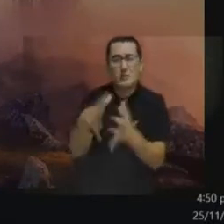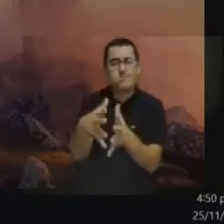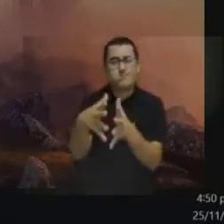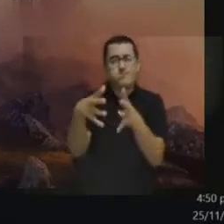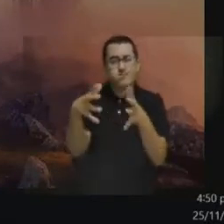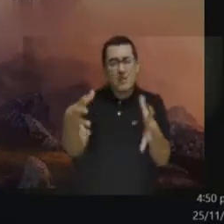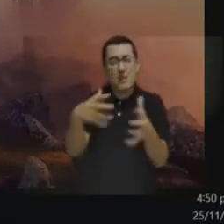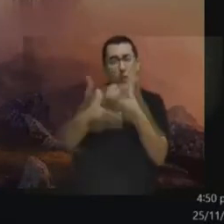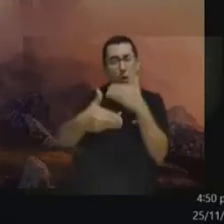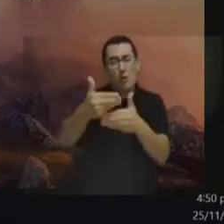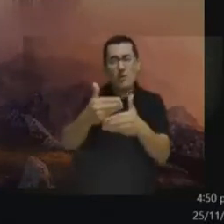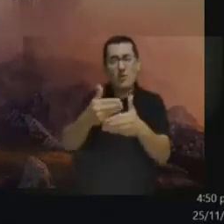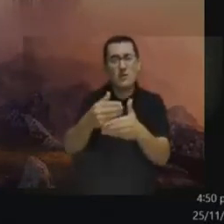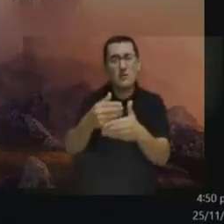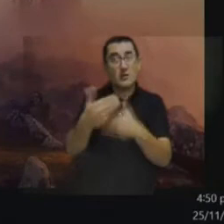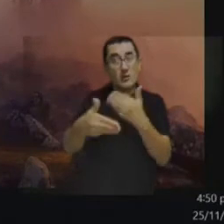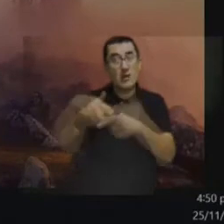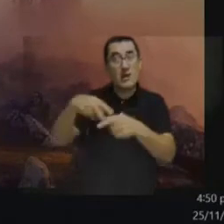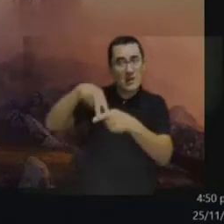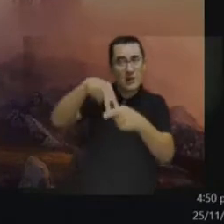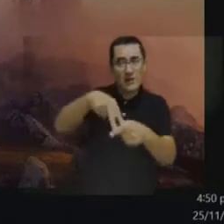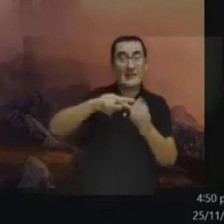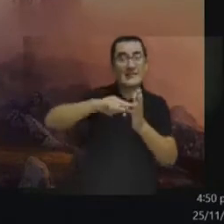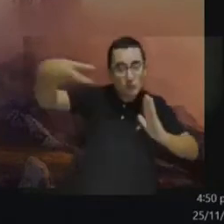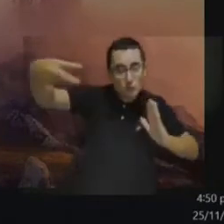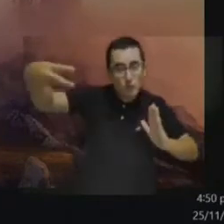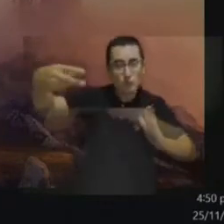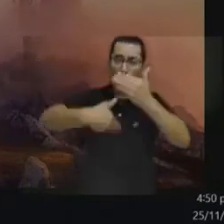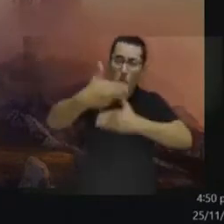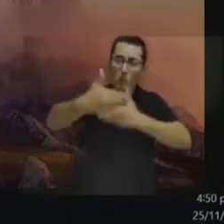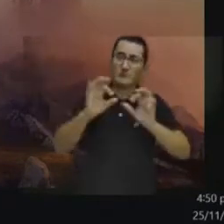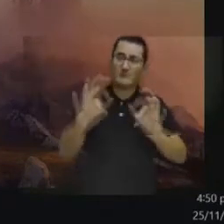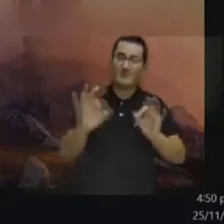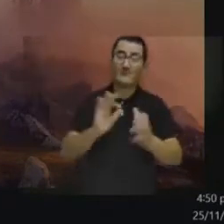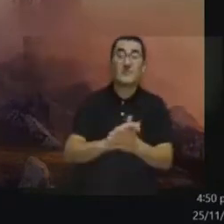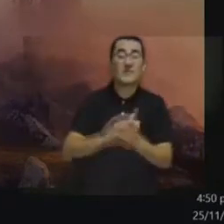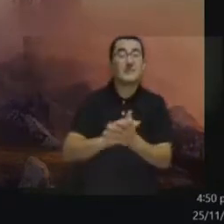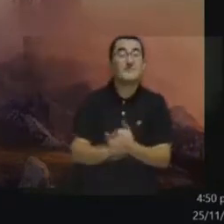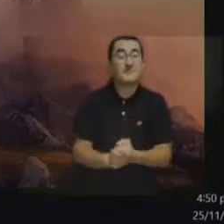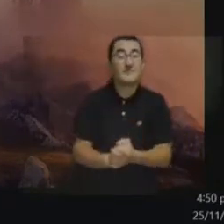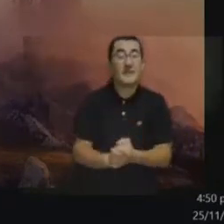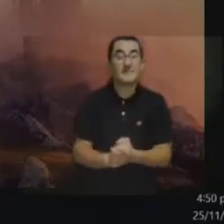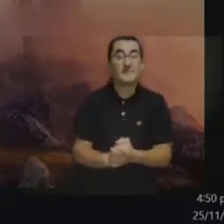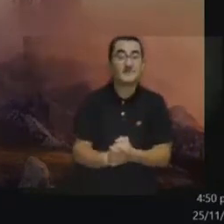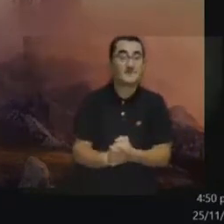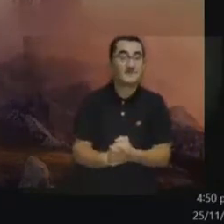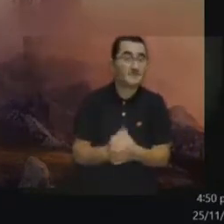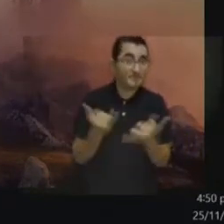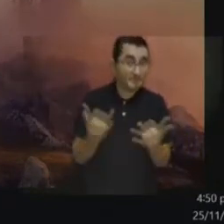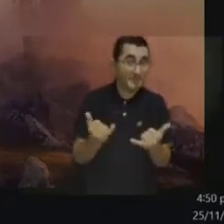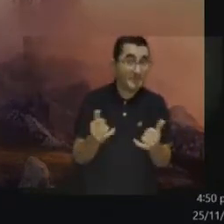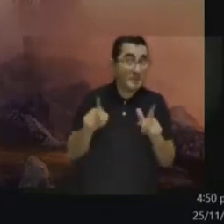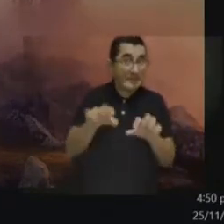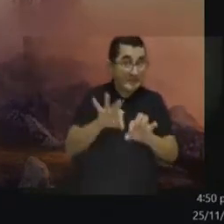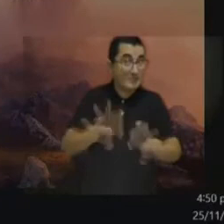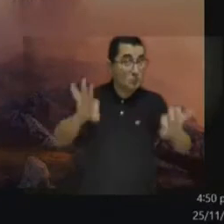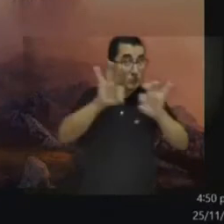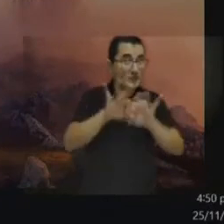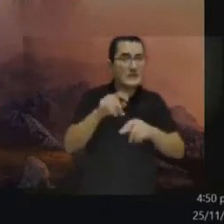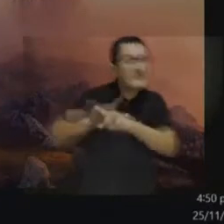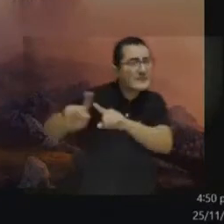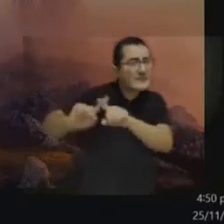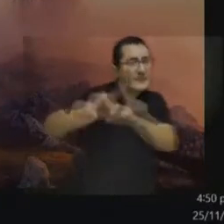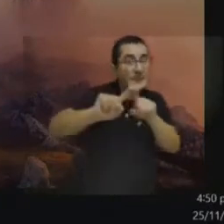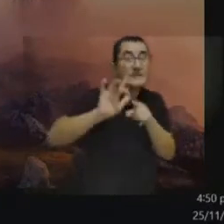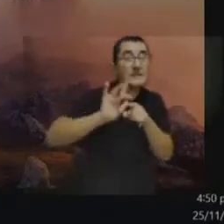de las diferentes tecnologías. Sumado a esto, también es importante entender que hay diferentes aplicaciones del